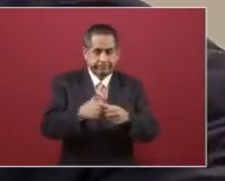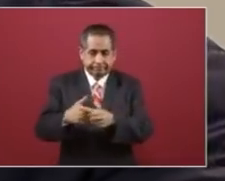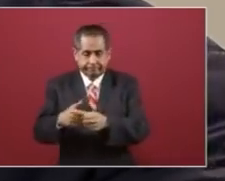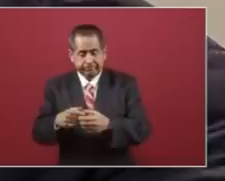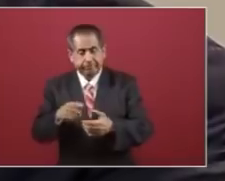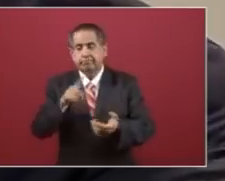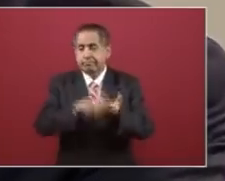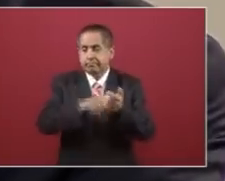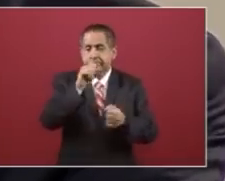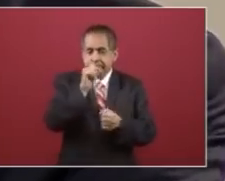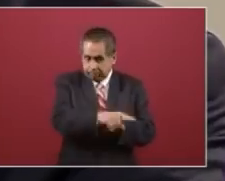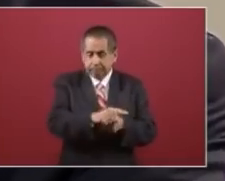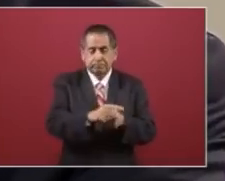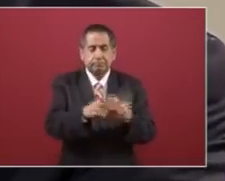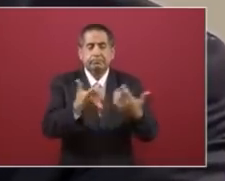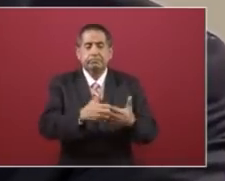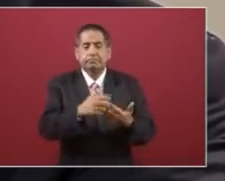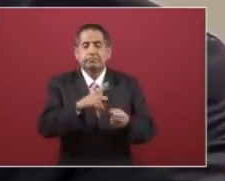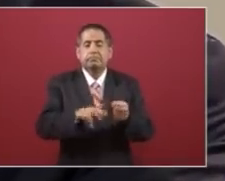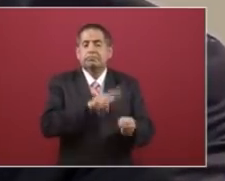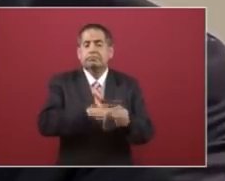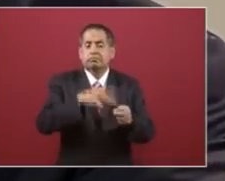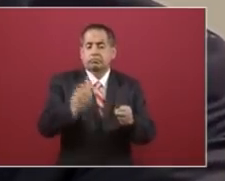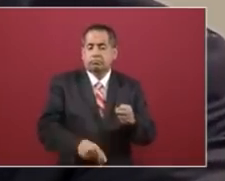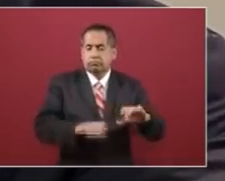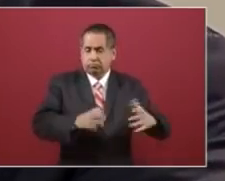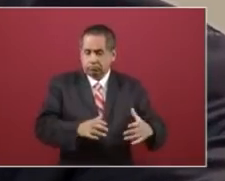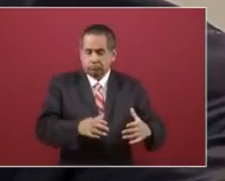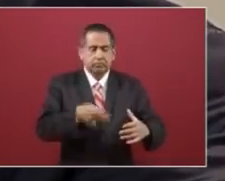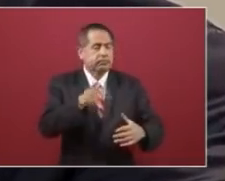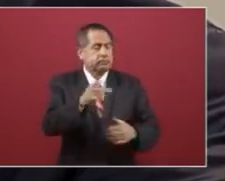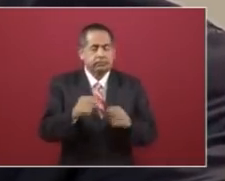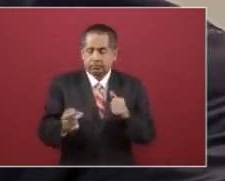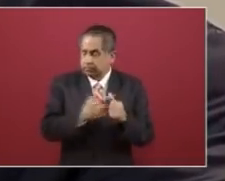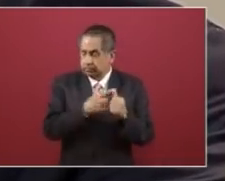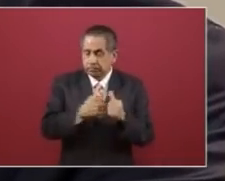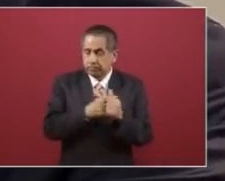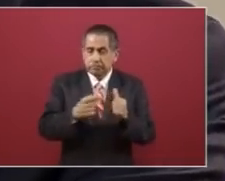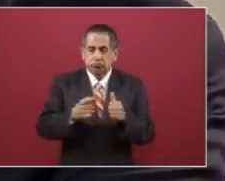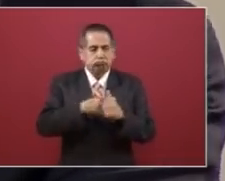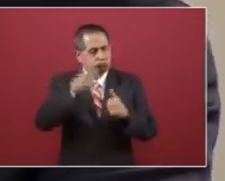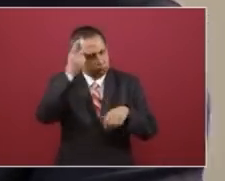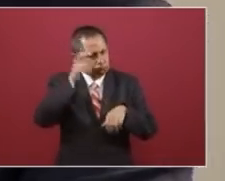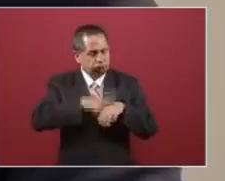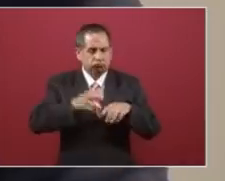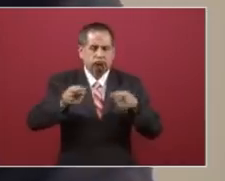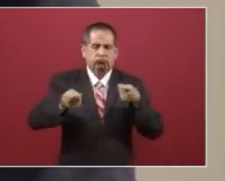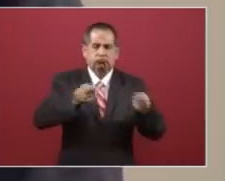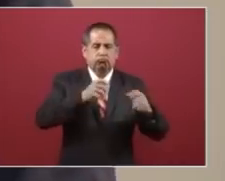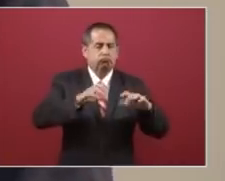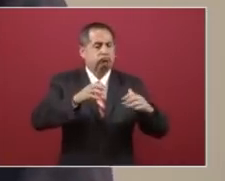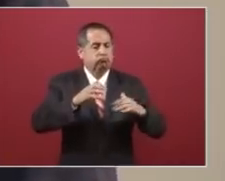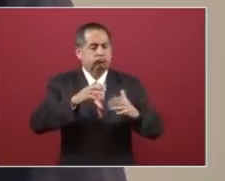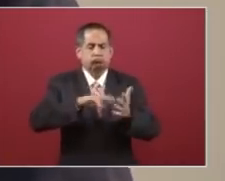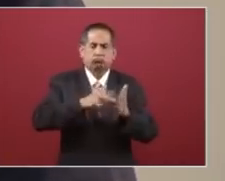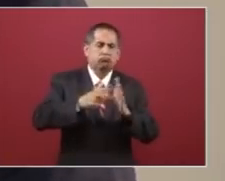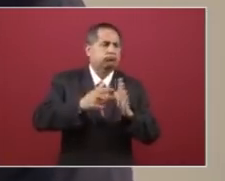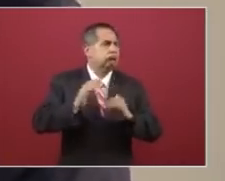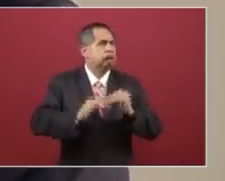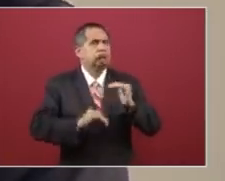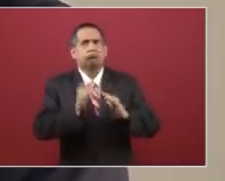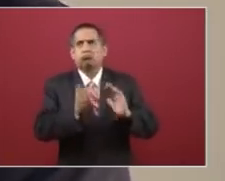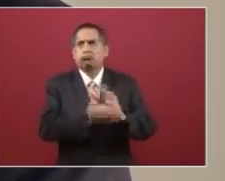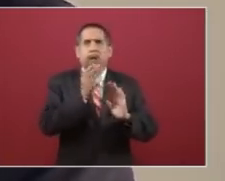nacionales pero estamos dejando la dirección de la obra